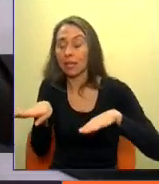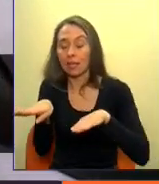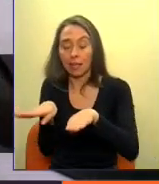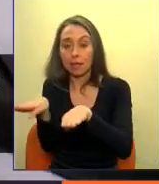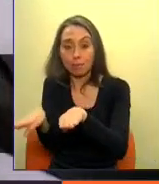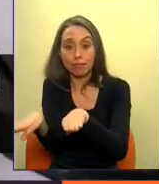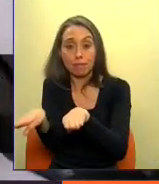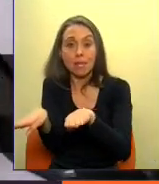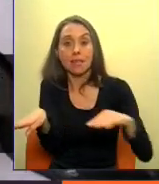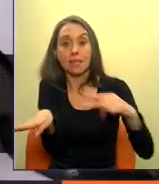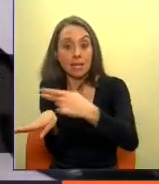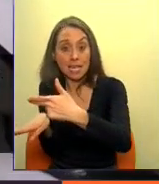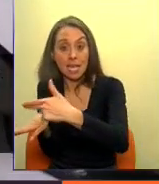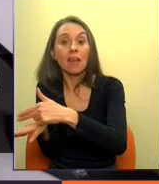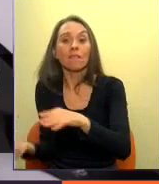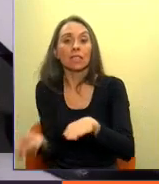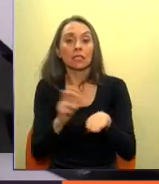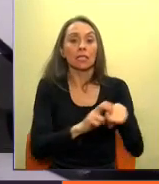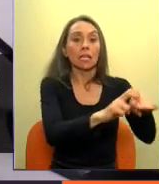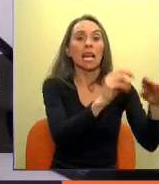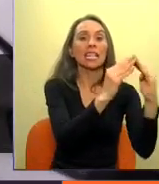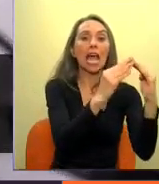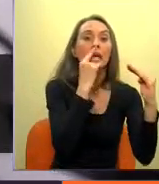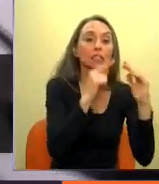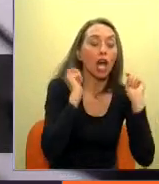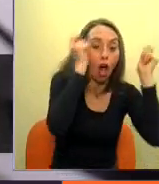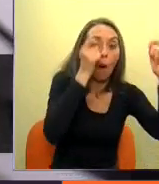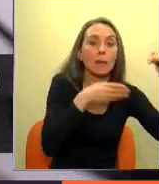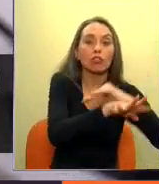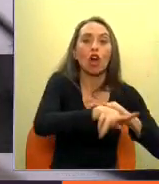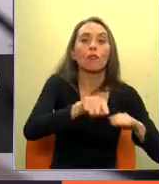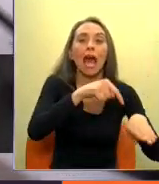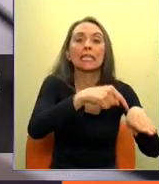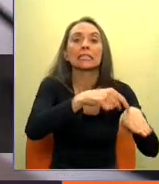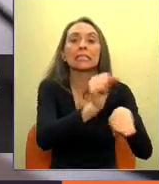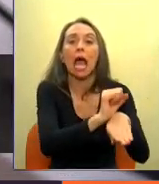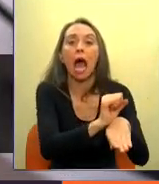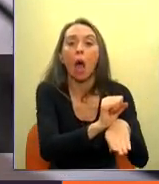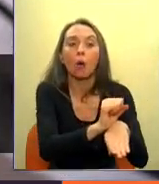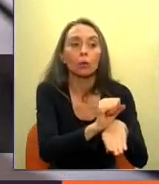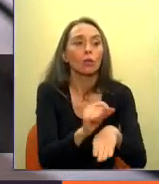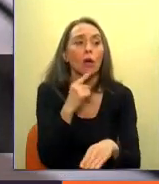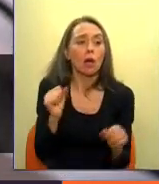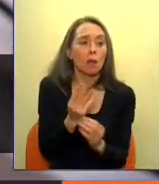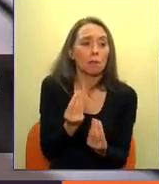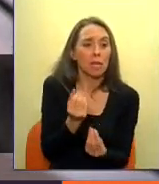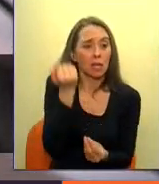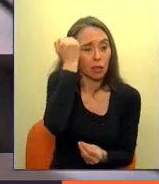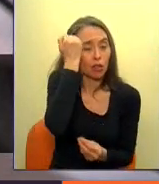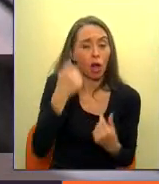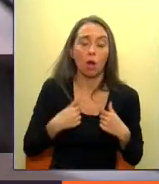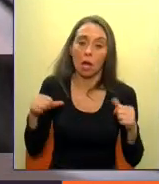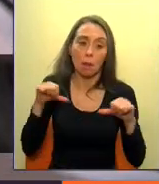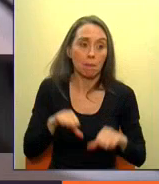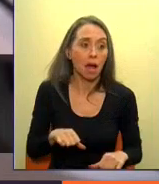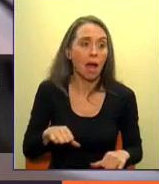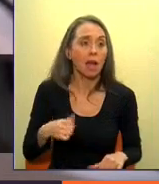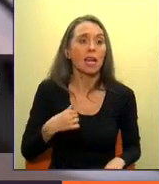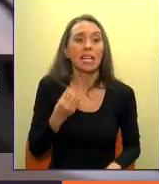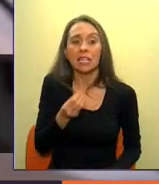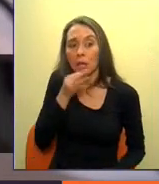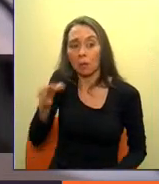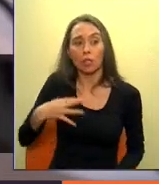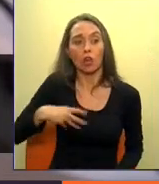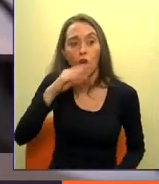yo lo he pasado muy imagino porque lo decimos en